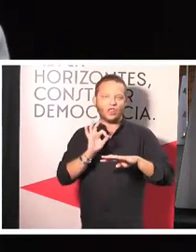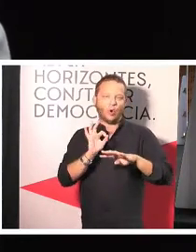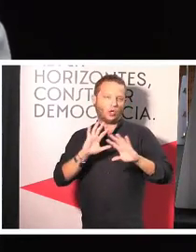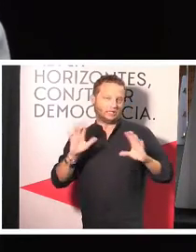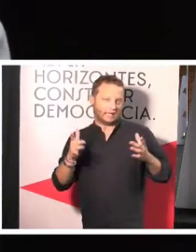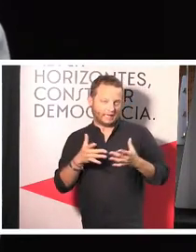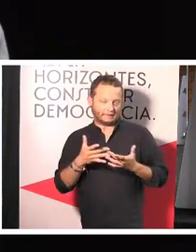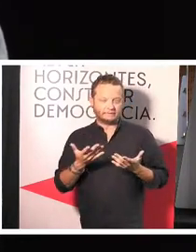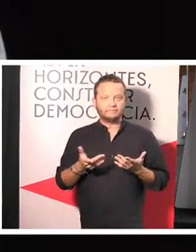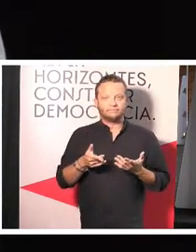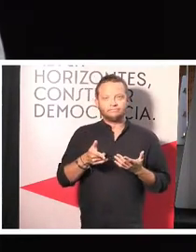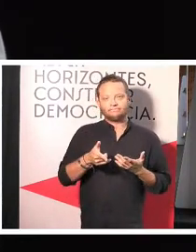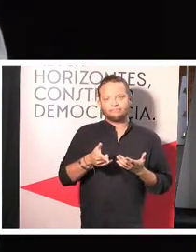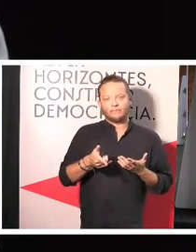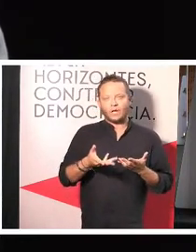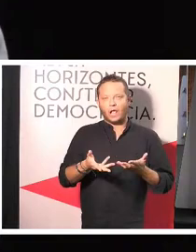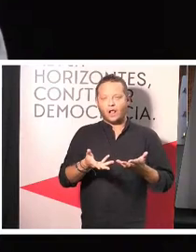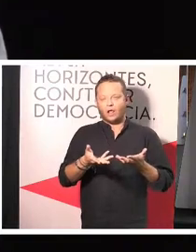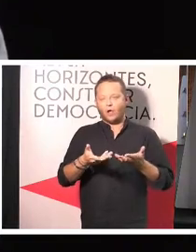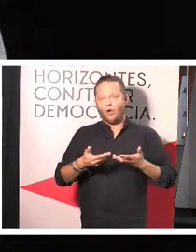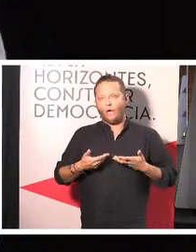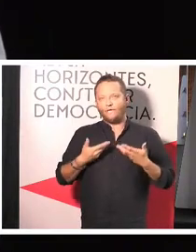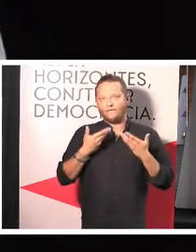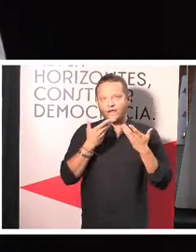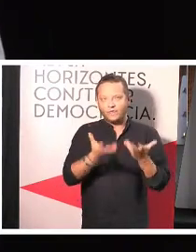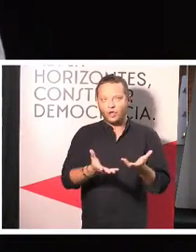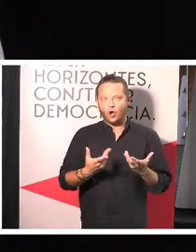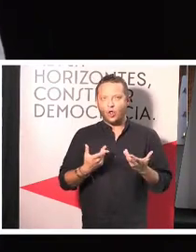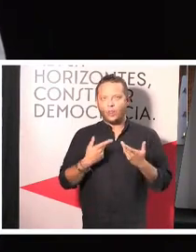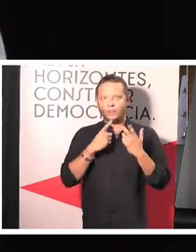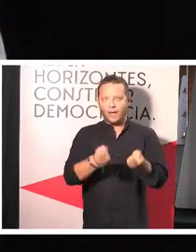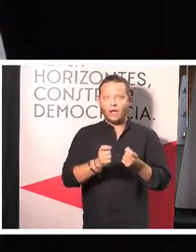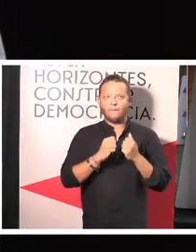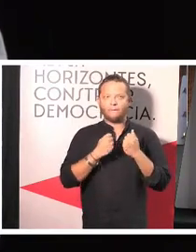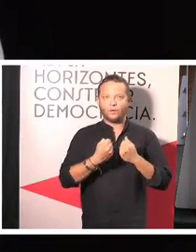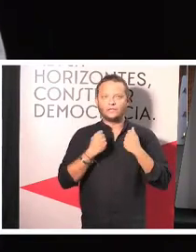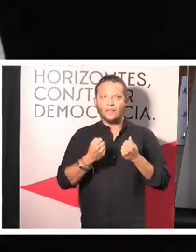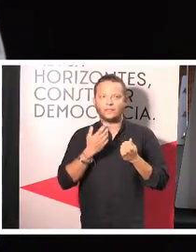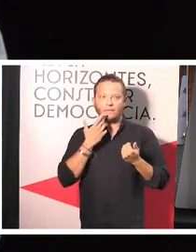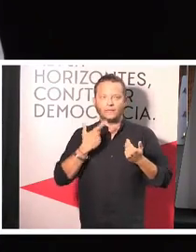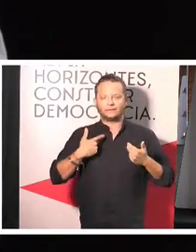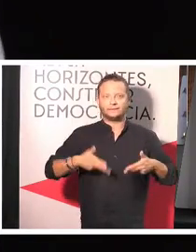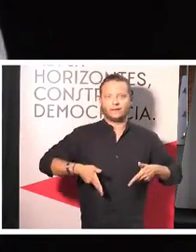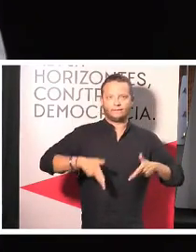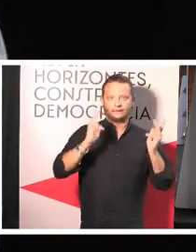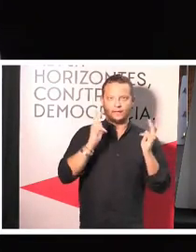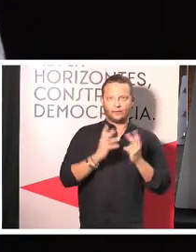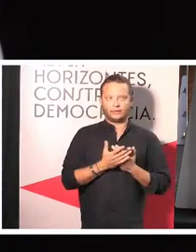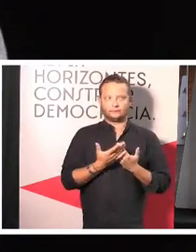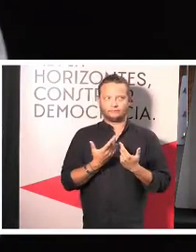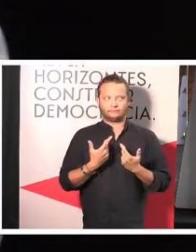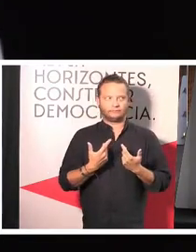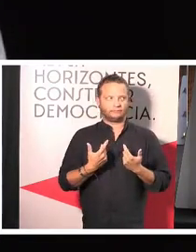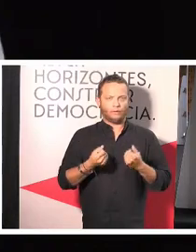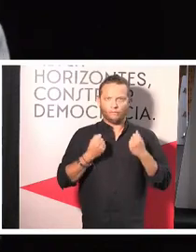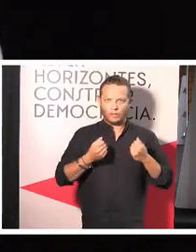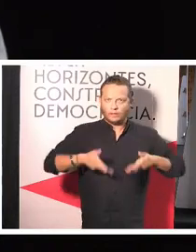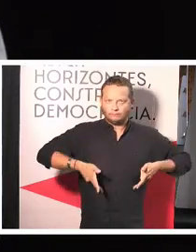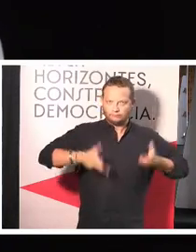Internet ofreció unas potencialidades libertadoras